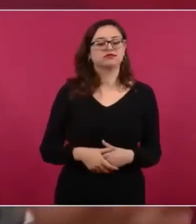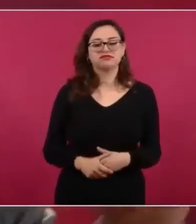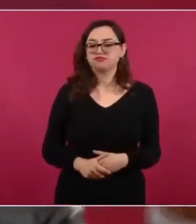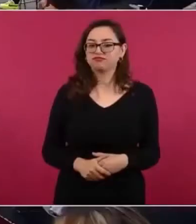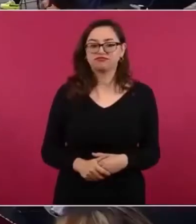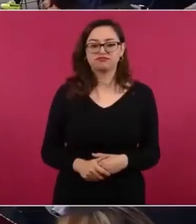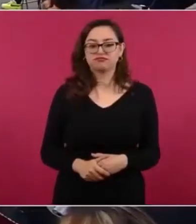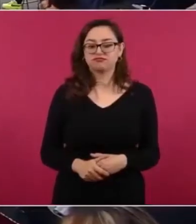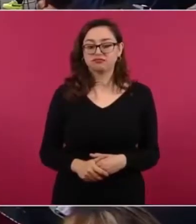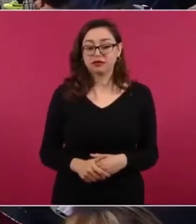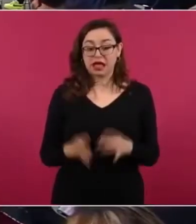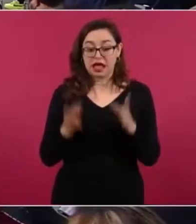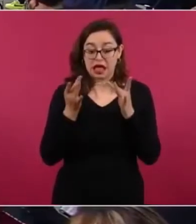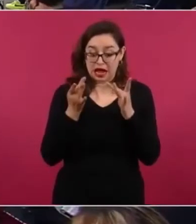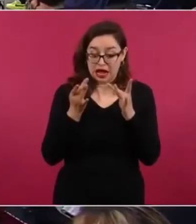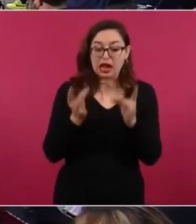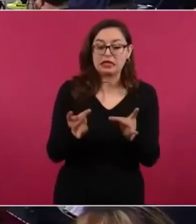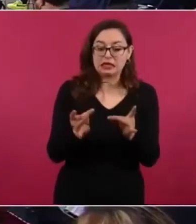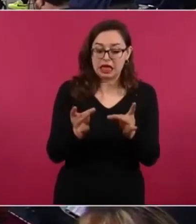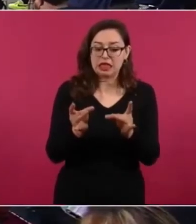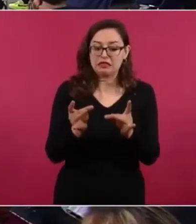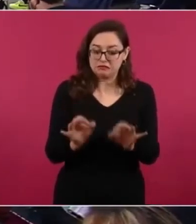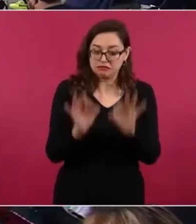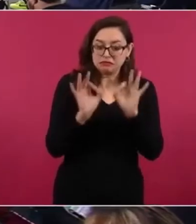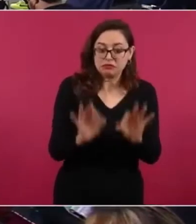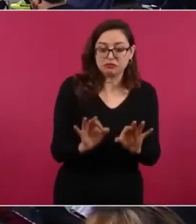Es calidad y cobertura,